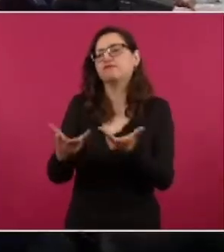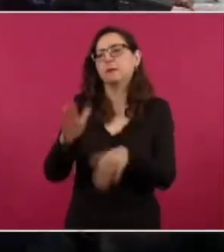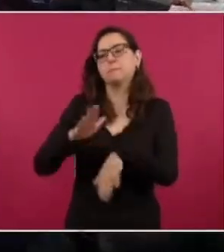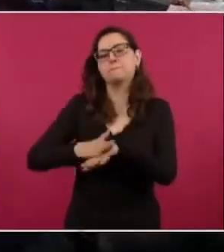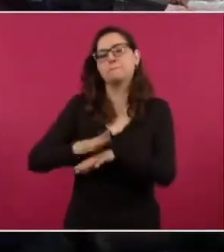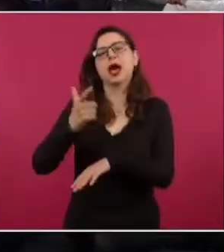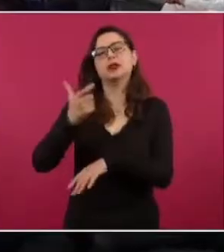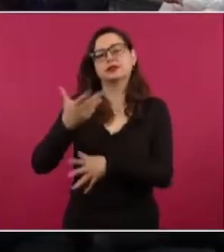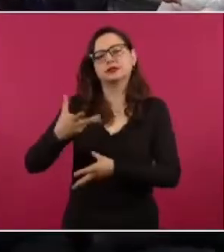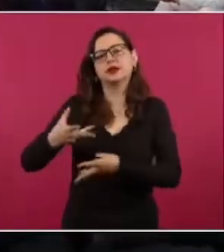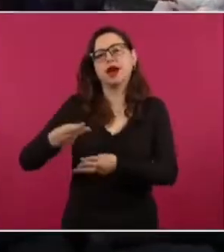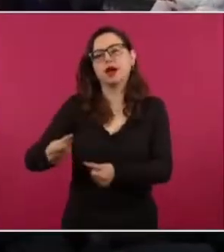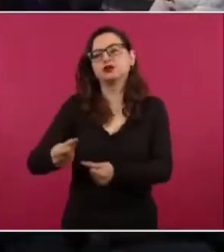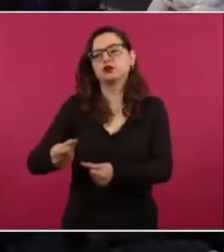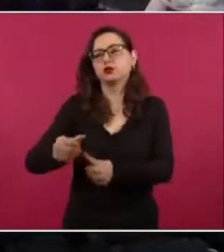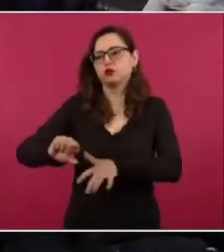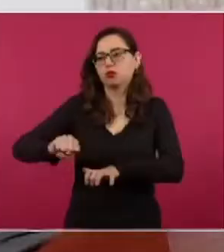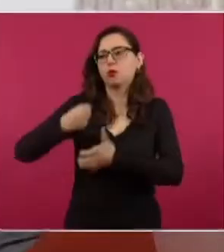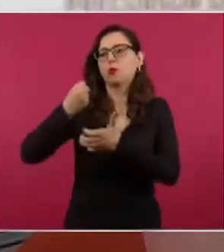como